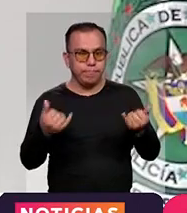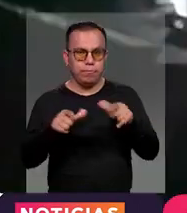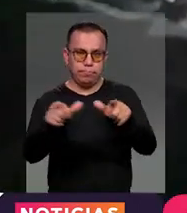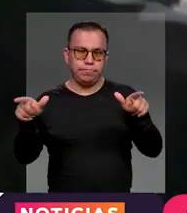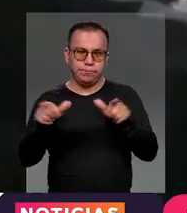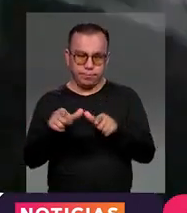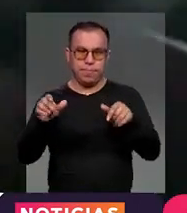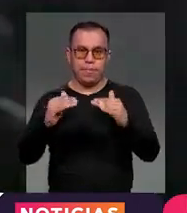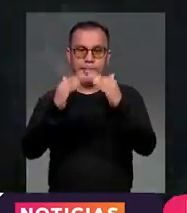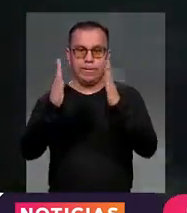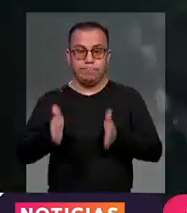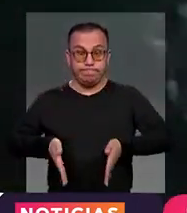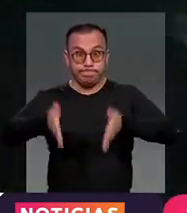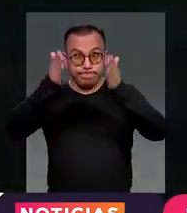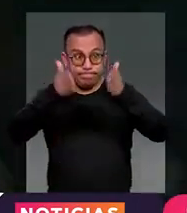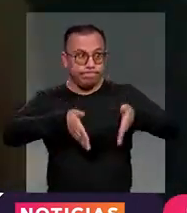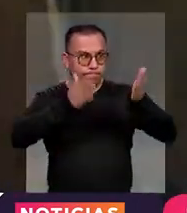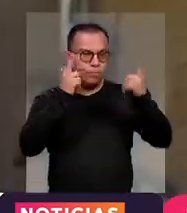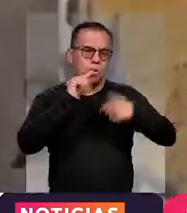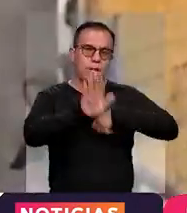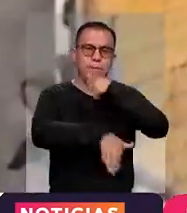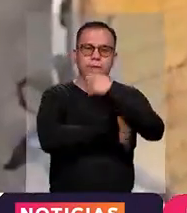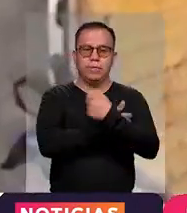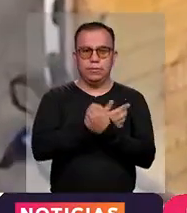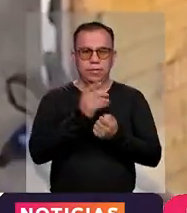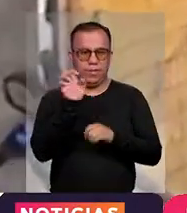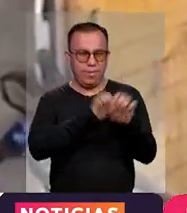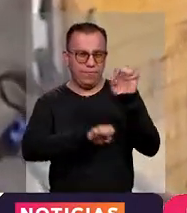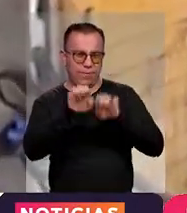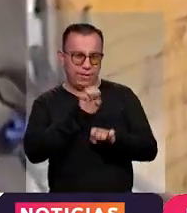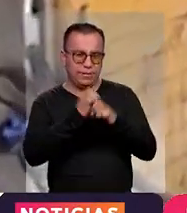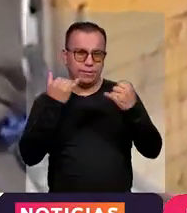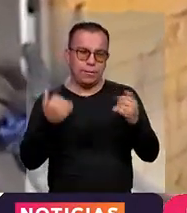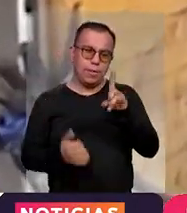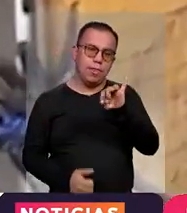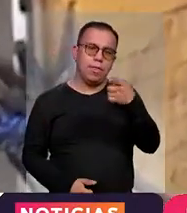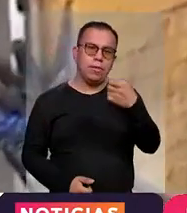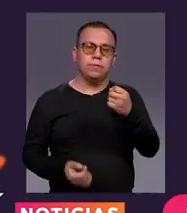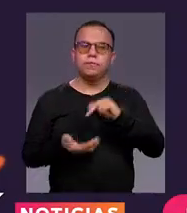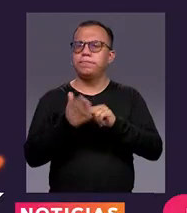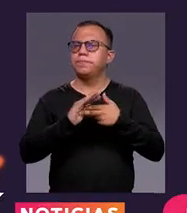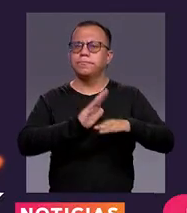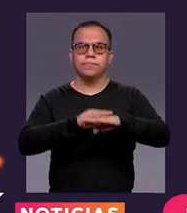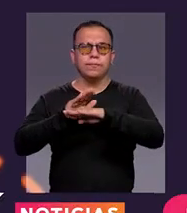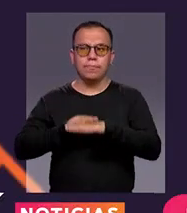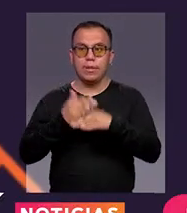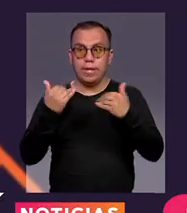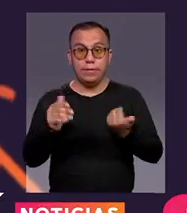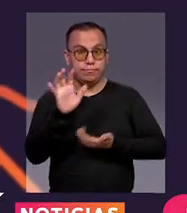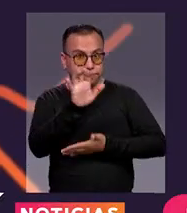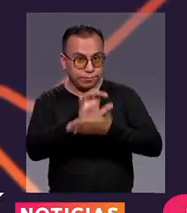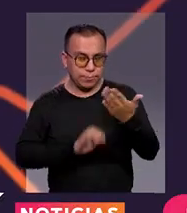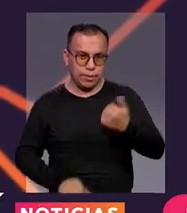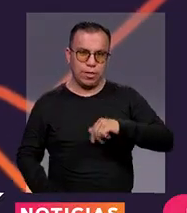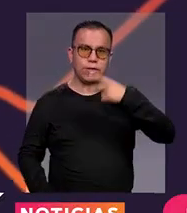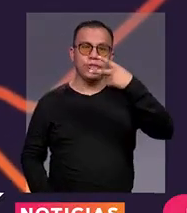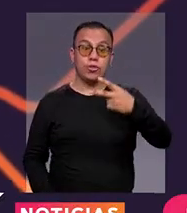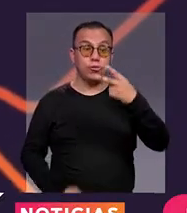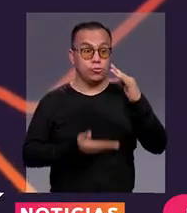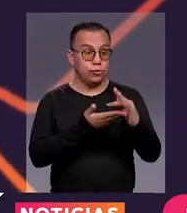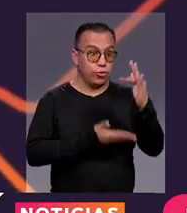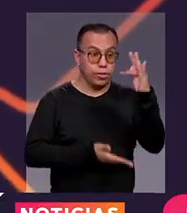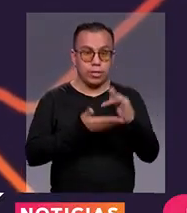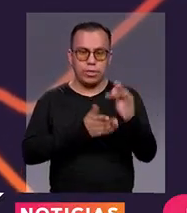urbana sobre este operativo el ministro de defensa diego molano señaló en sus redes sociales que se evitó dos toneladas de cocaína